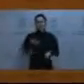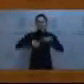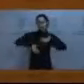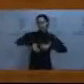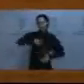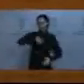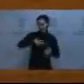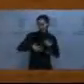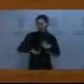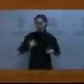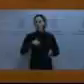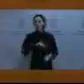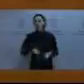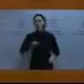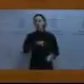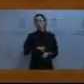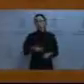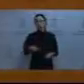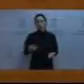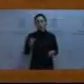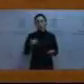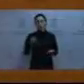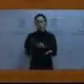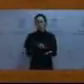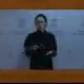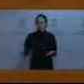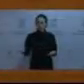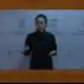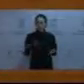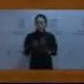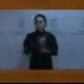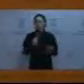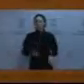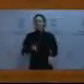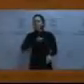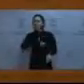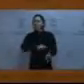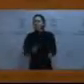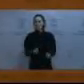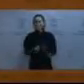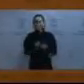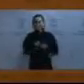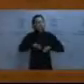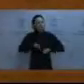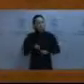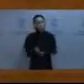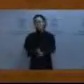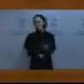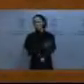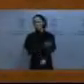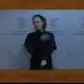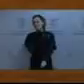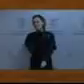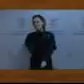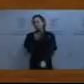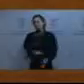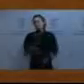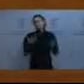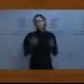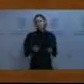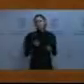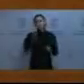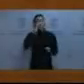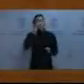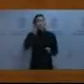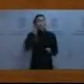Y yo estuve allí, yo estuve en Grandas, yo estuve en el Chao esta misma semana. Y mire, las sensaciones le puedo asegurar que son impresionantes. Las sensaciones como visitante, mero